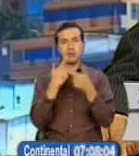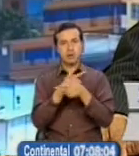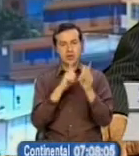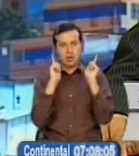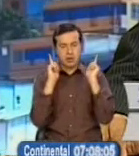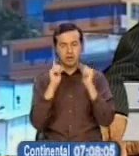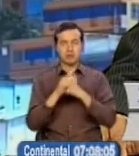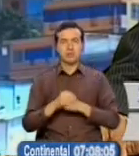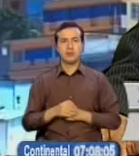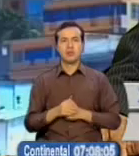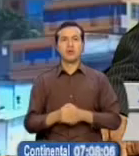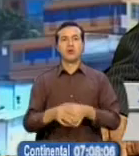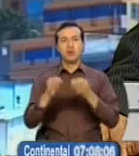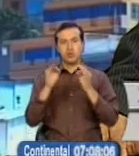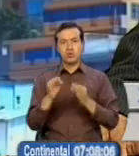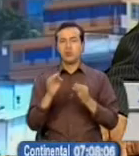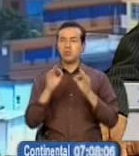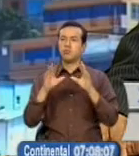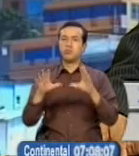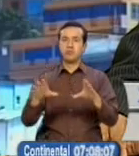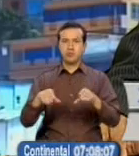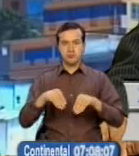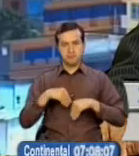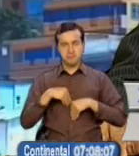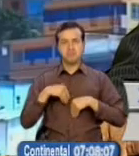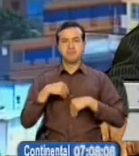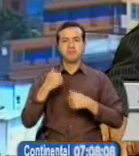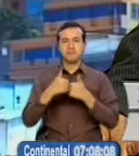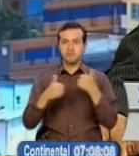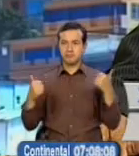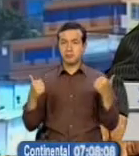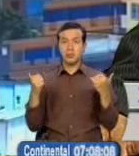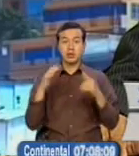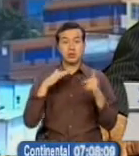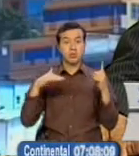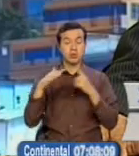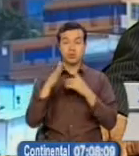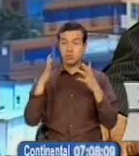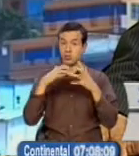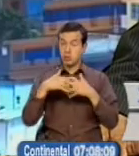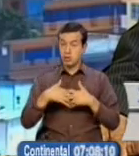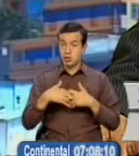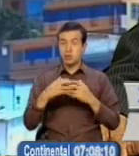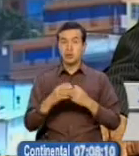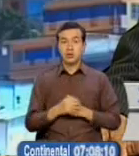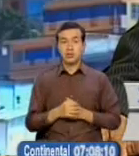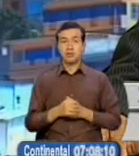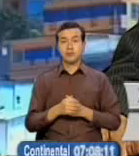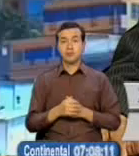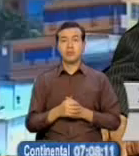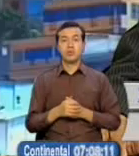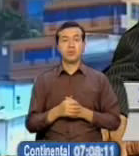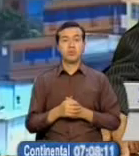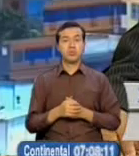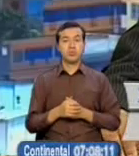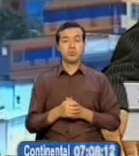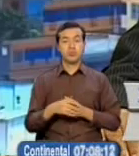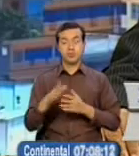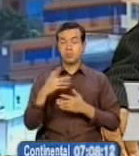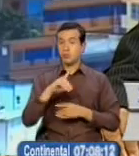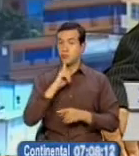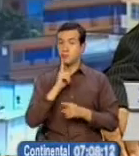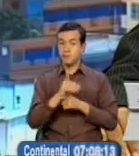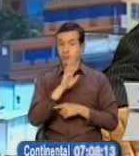los que me llevaron a asumir este reto en una situación crítica Signada por otra parte con el hecho de